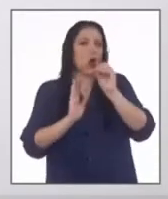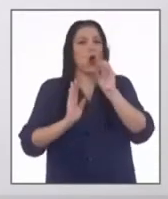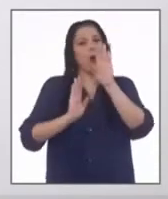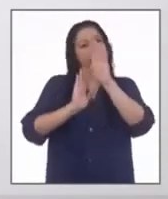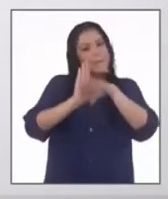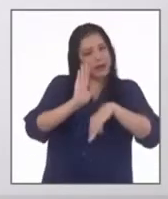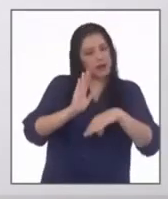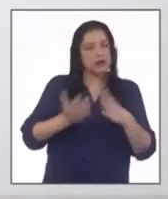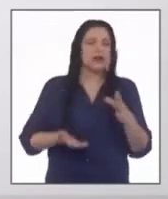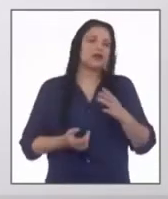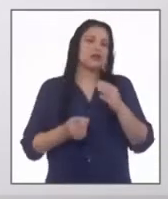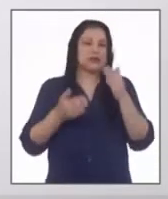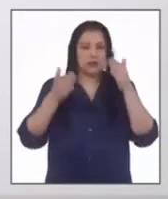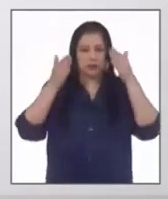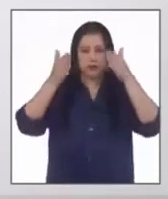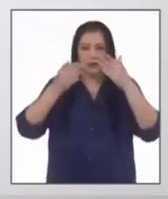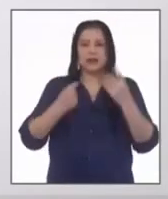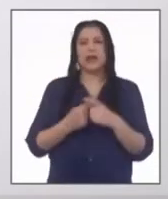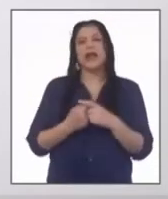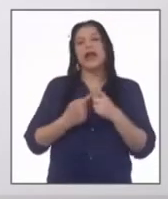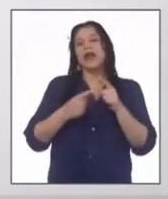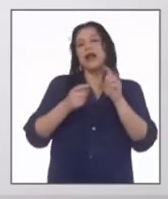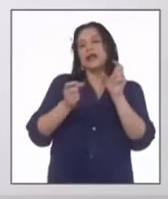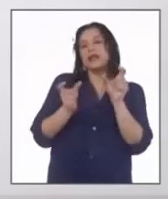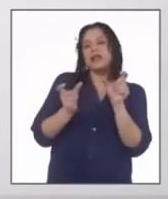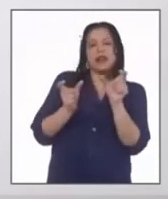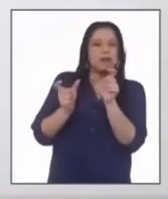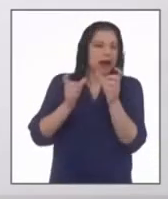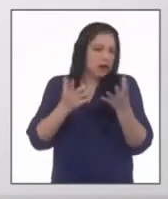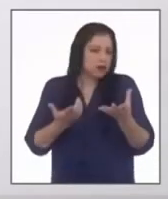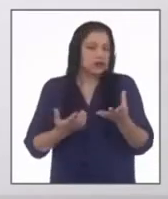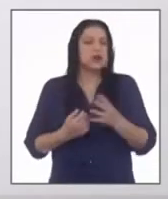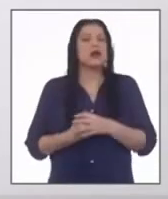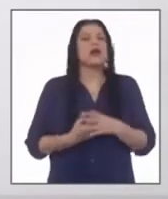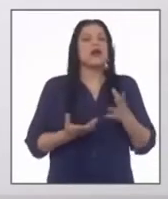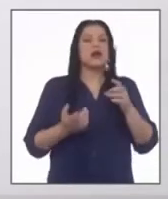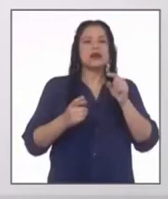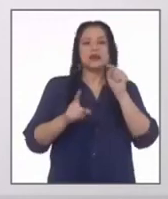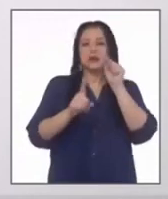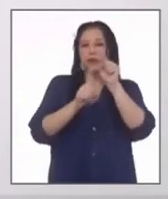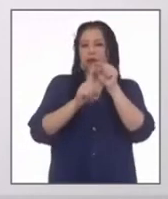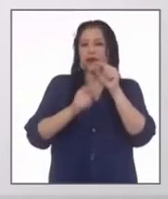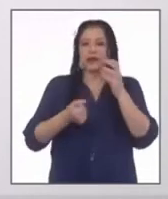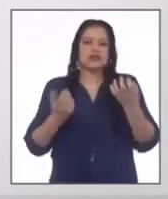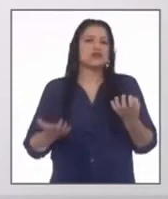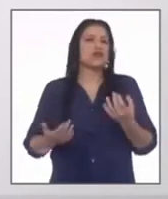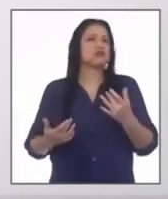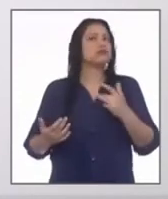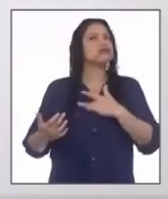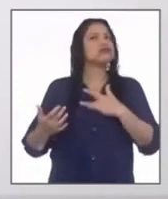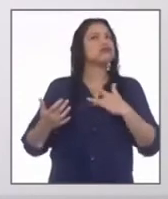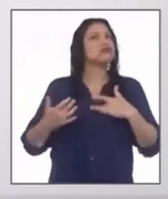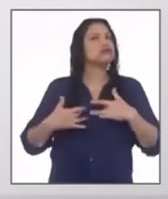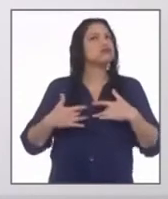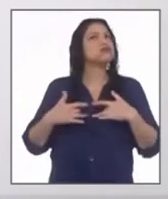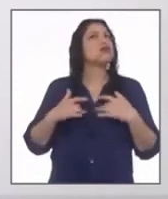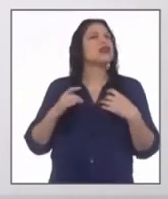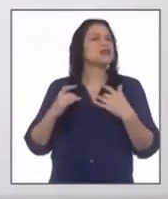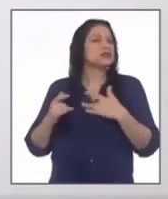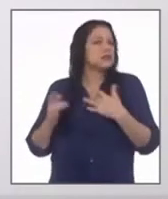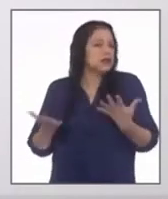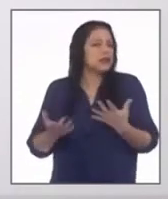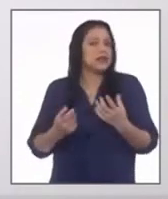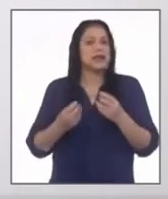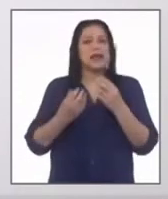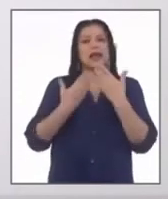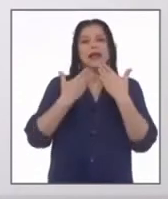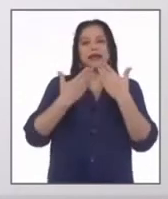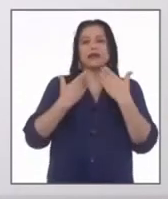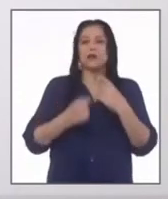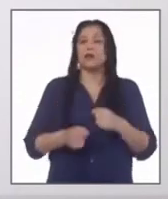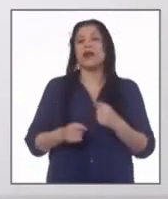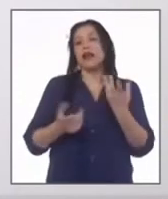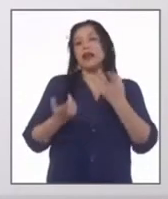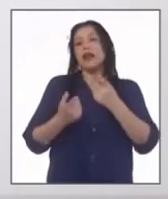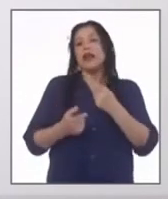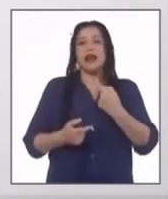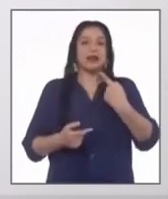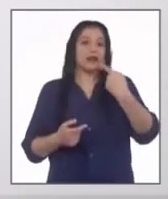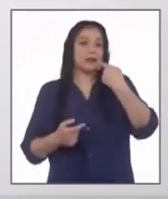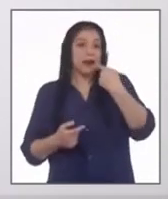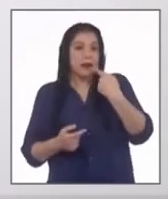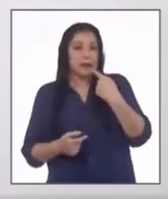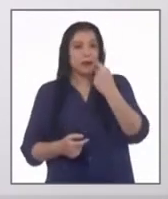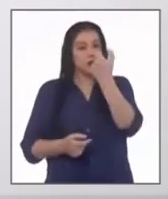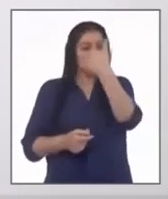nos llevan a la noción de intervalos. Lo resaltado son signos y síntomas que gracias a dispositivos como el termómetro o